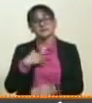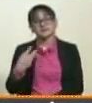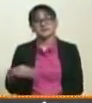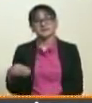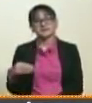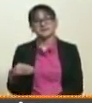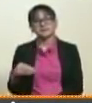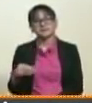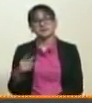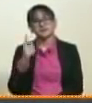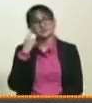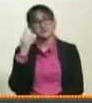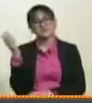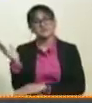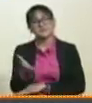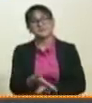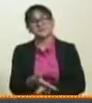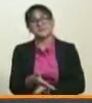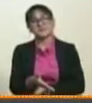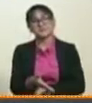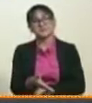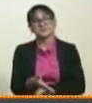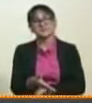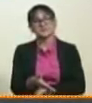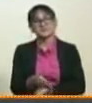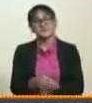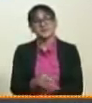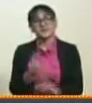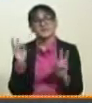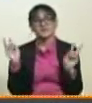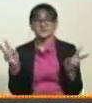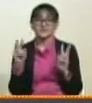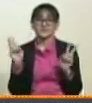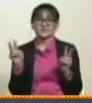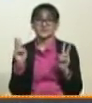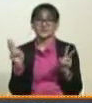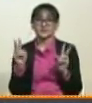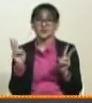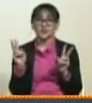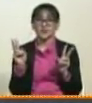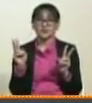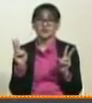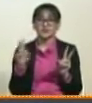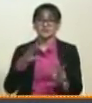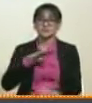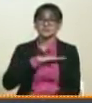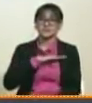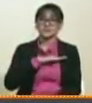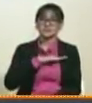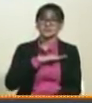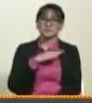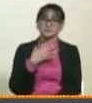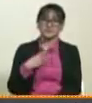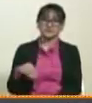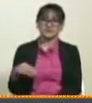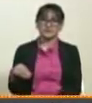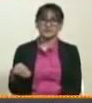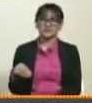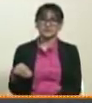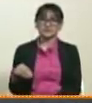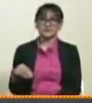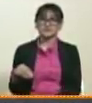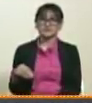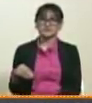saben que están derrotados ante la futura victoria que va a tener nuestro comandante-presidente en la reelección pues están